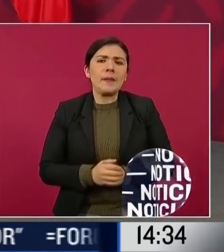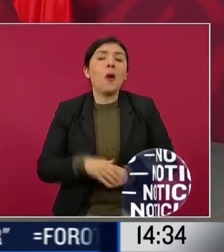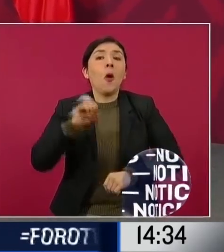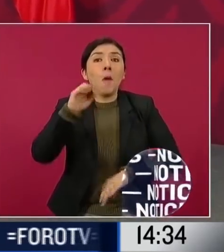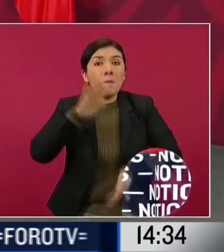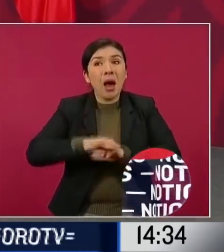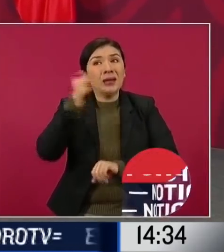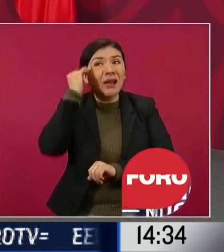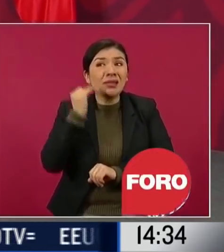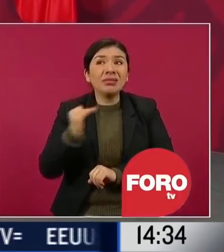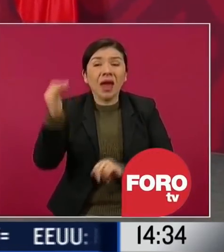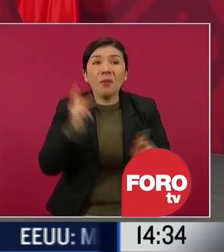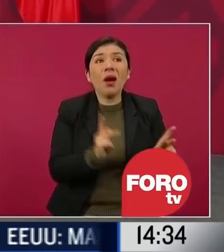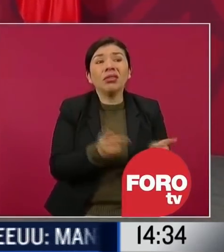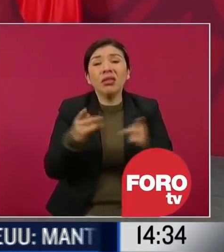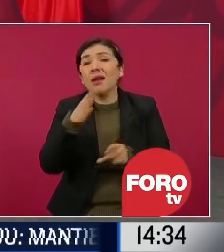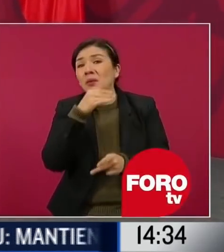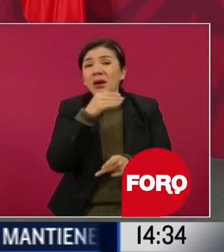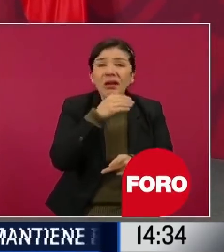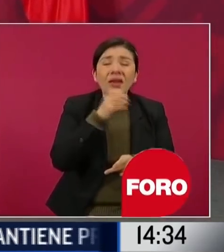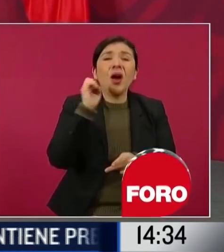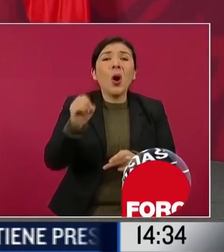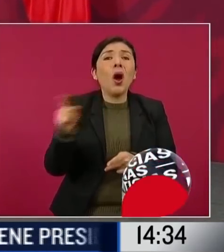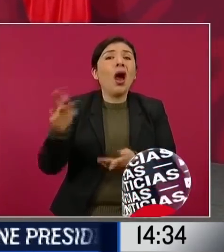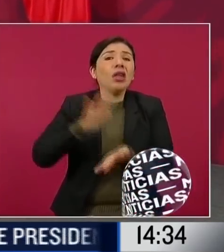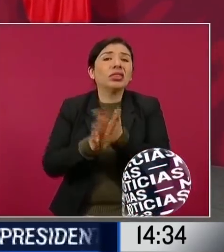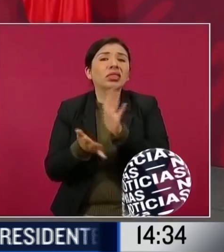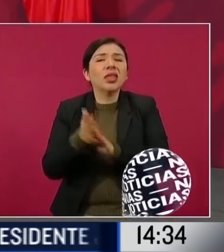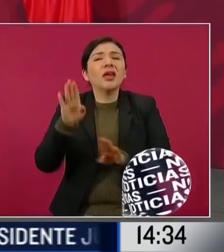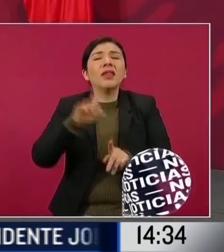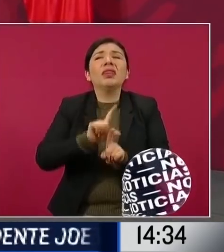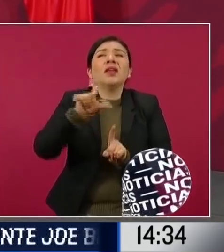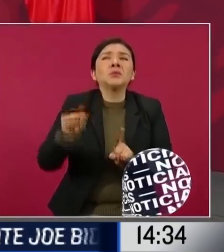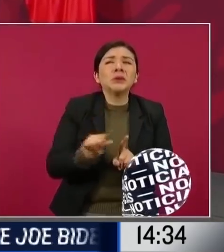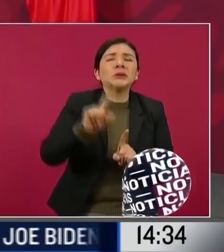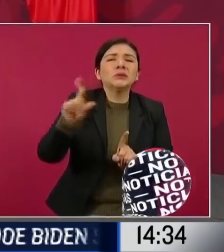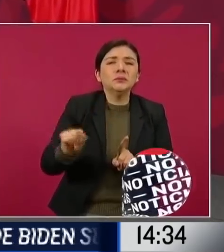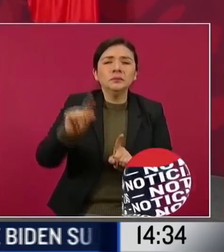demore, que no haya tácticas dilatorias,